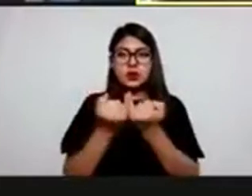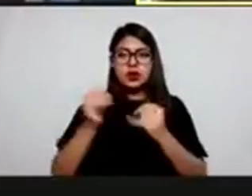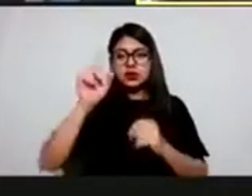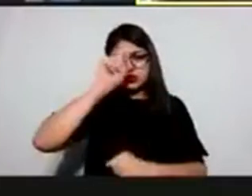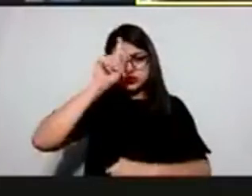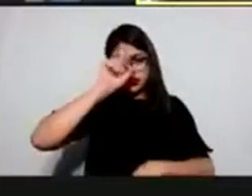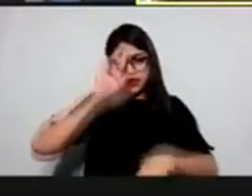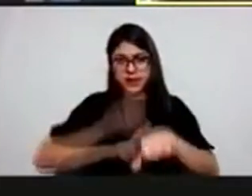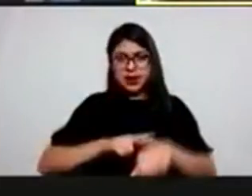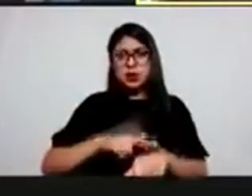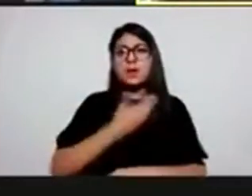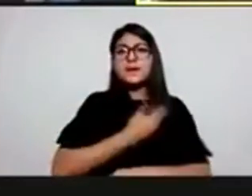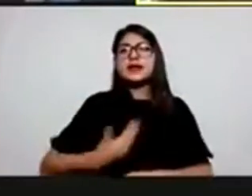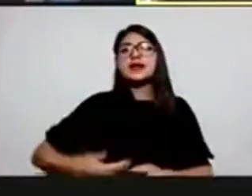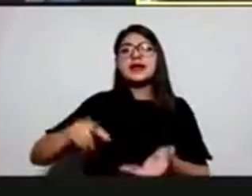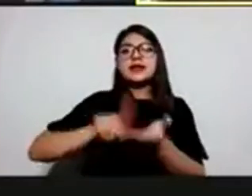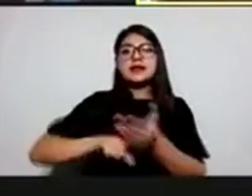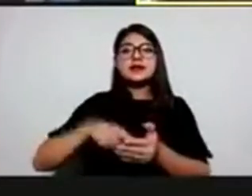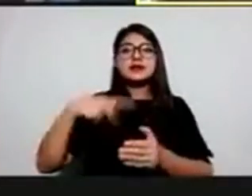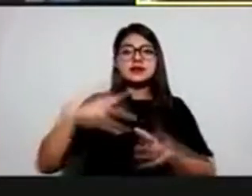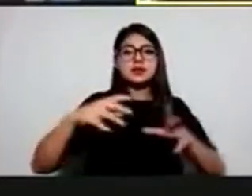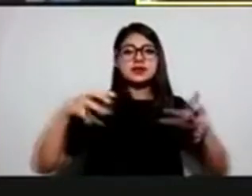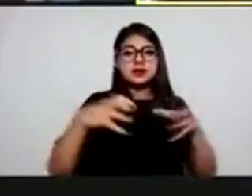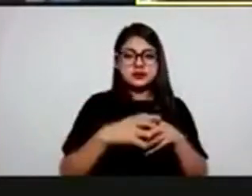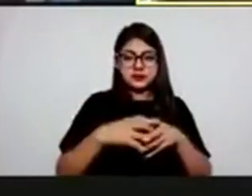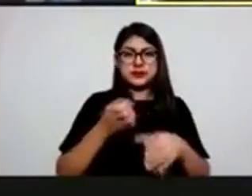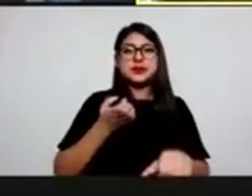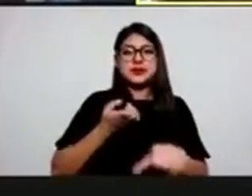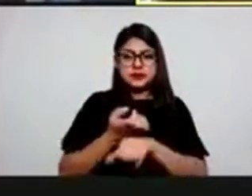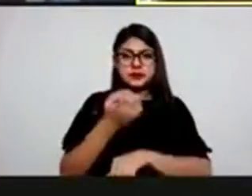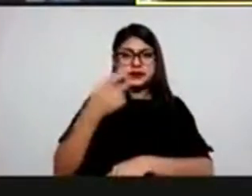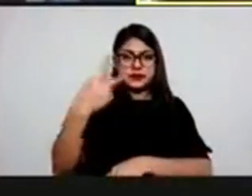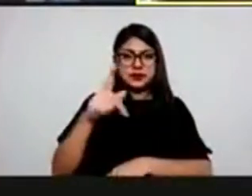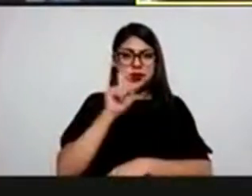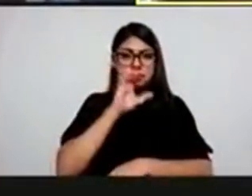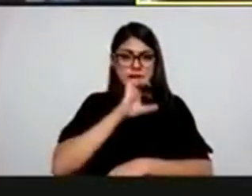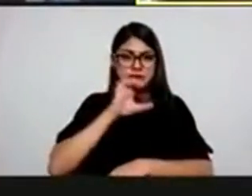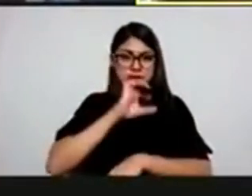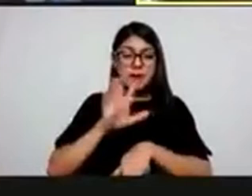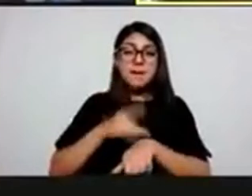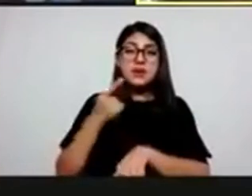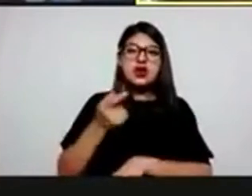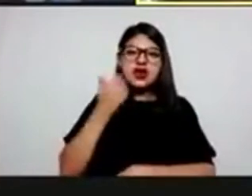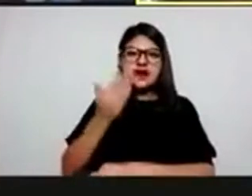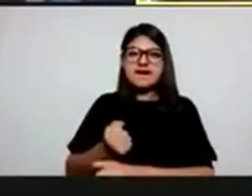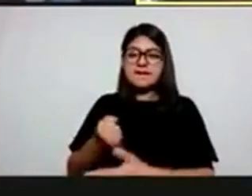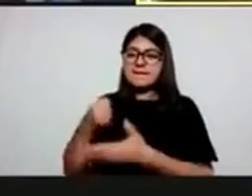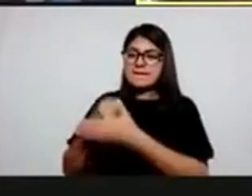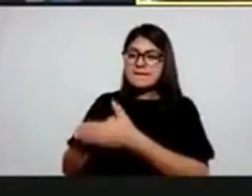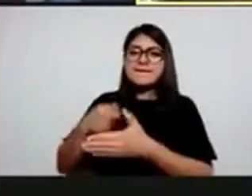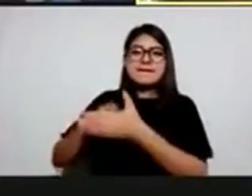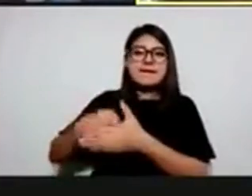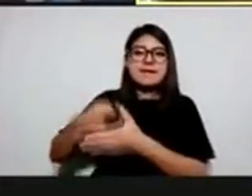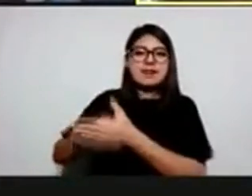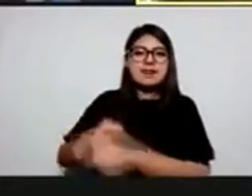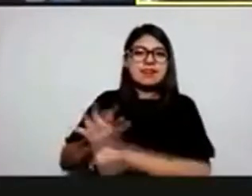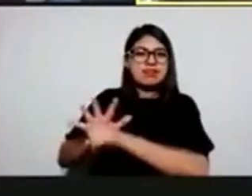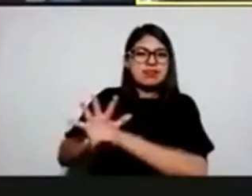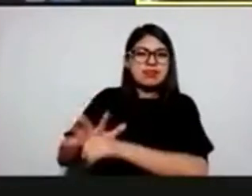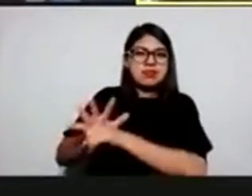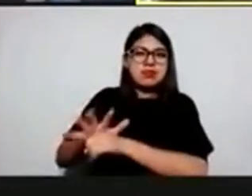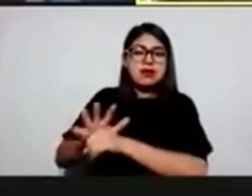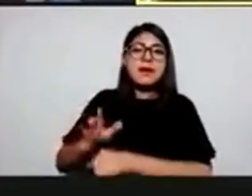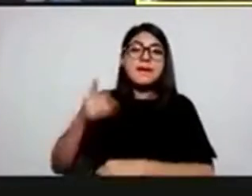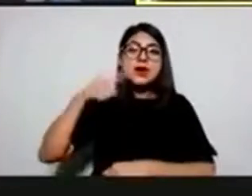Instituto Electoral en dicho estado, al intentar obstaculizar e intimidarlas, así como intentar disuadirlas de presentar una